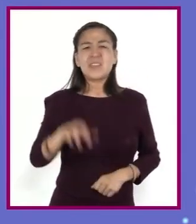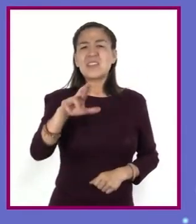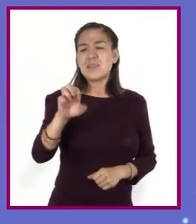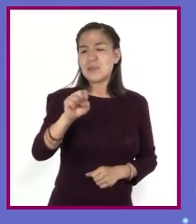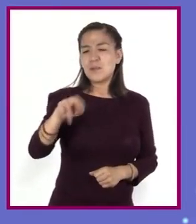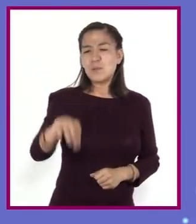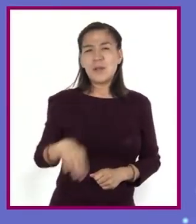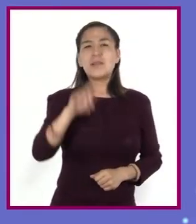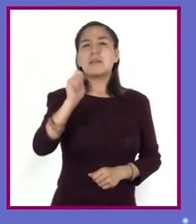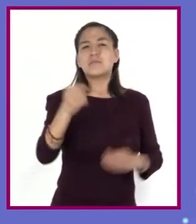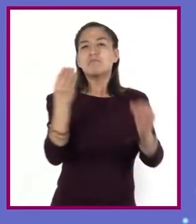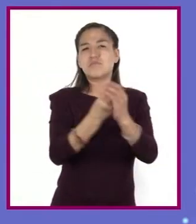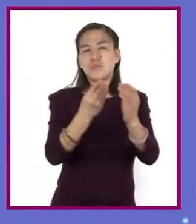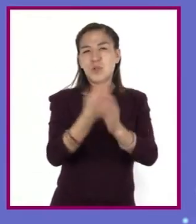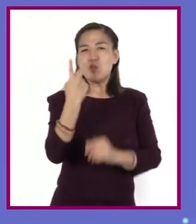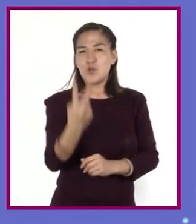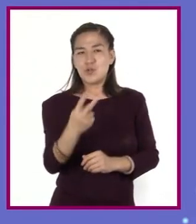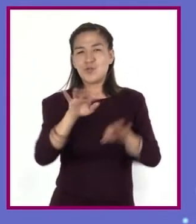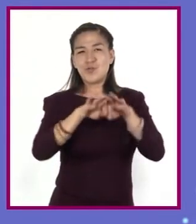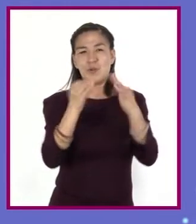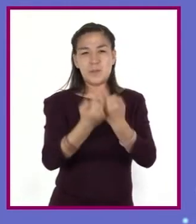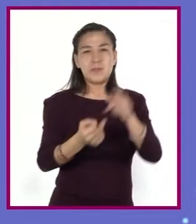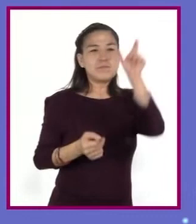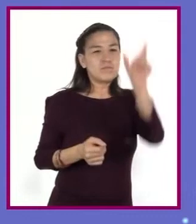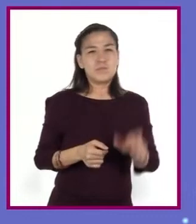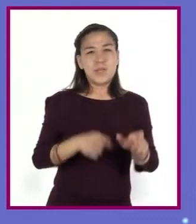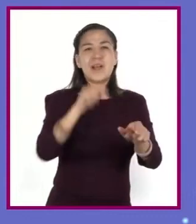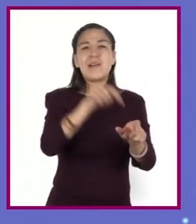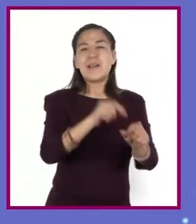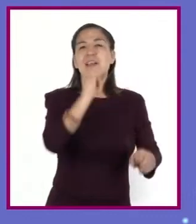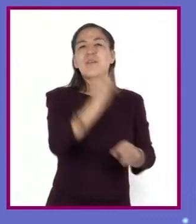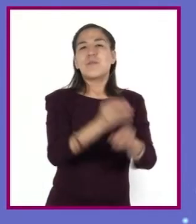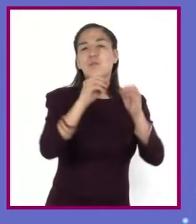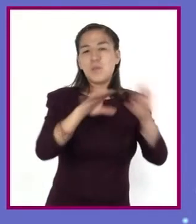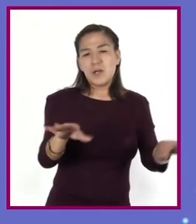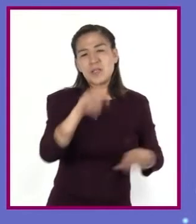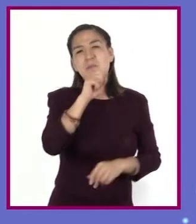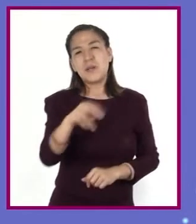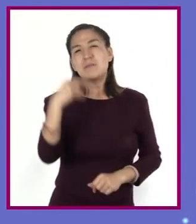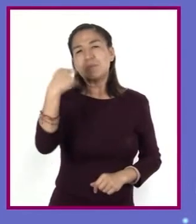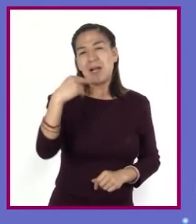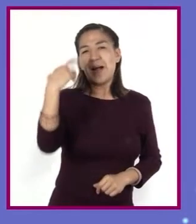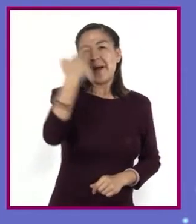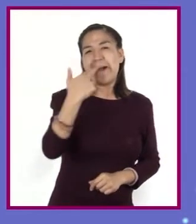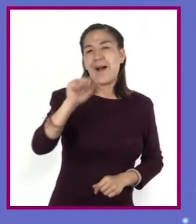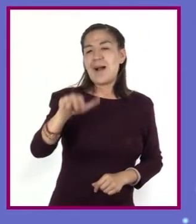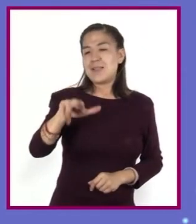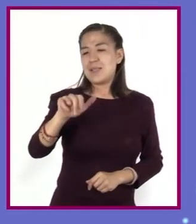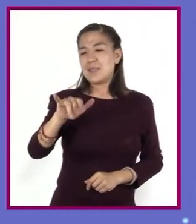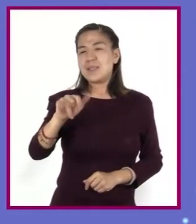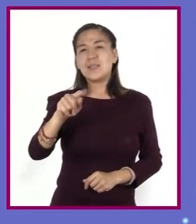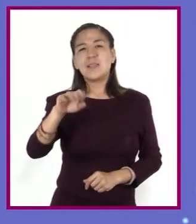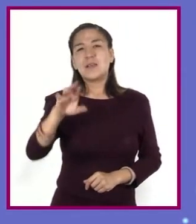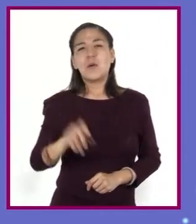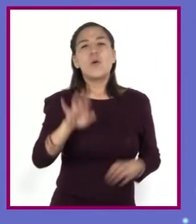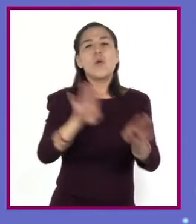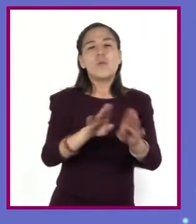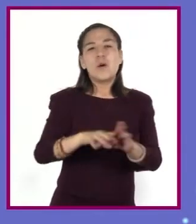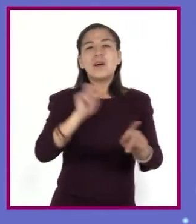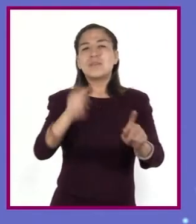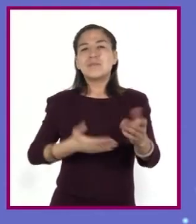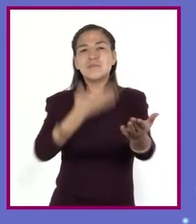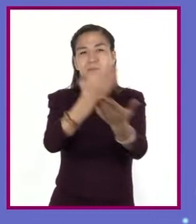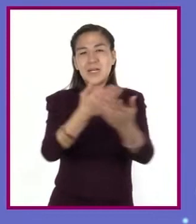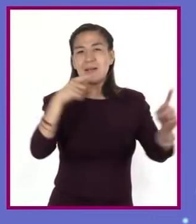dos tipos. El resumen informativo o analítico, que incluye el propósito del trabajo,